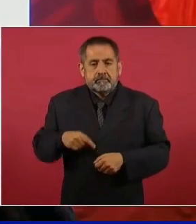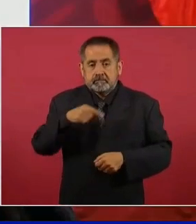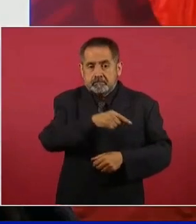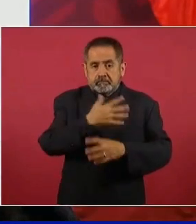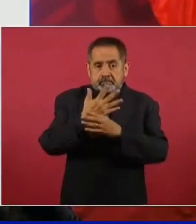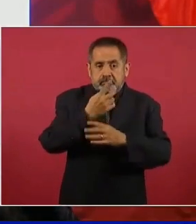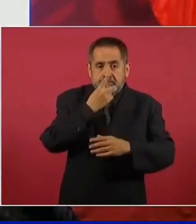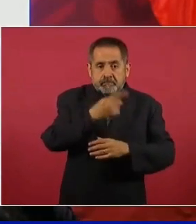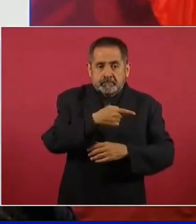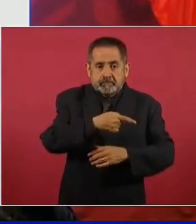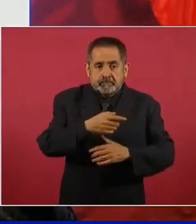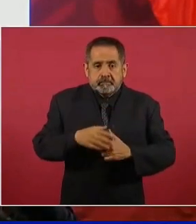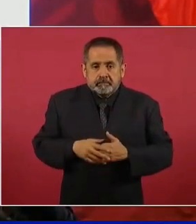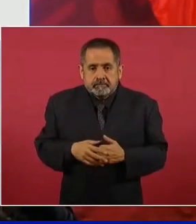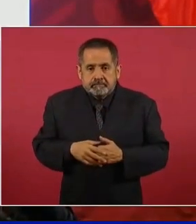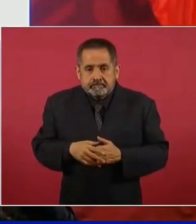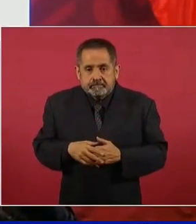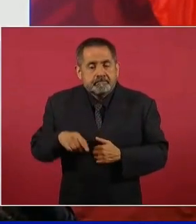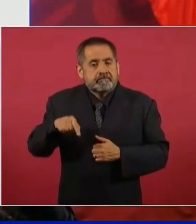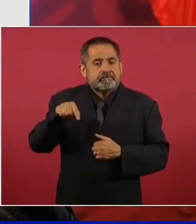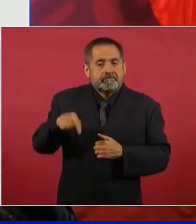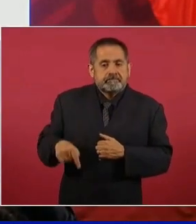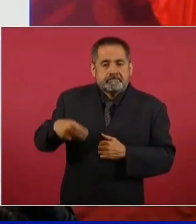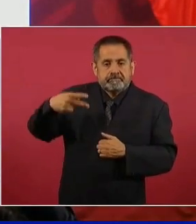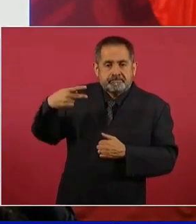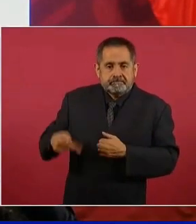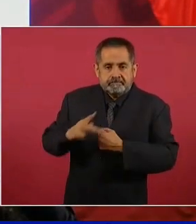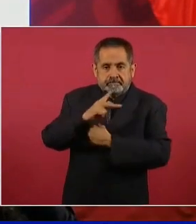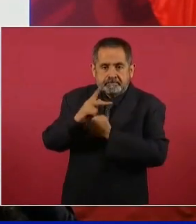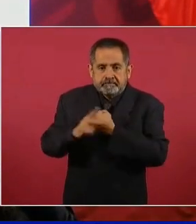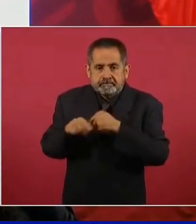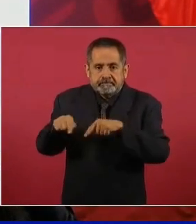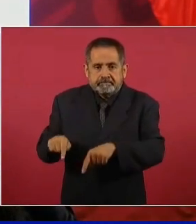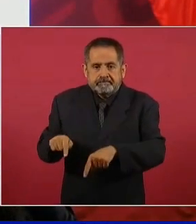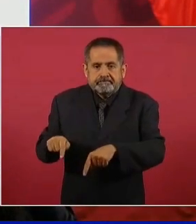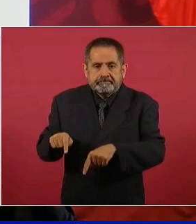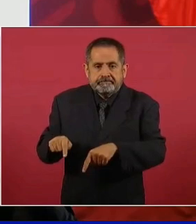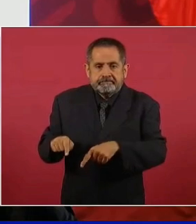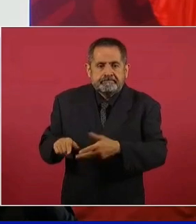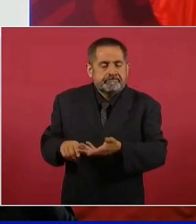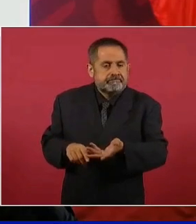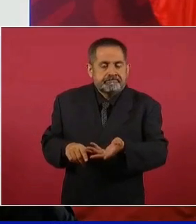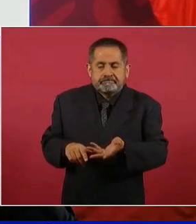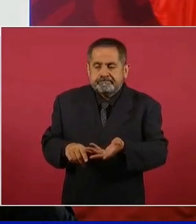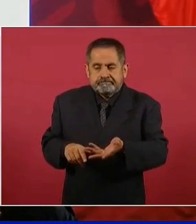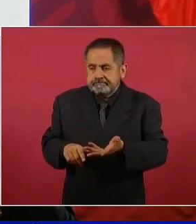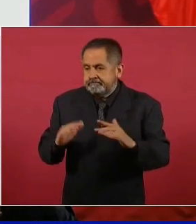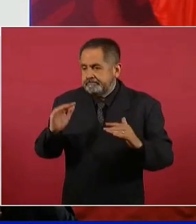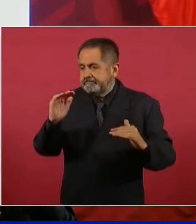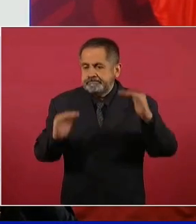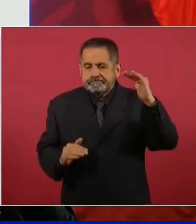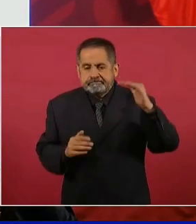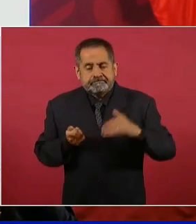sostuvo que era el país, esta es una cita, de la